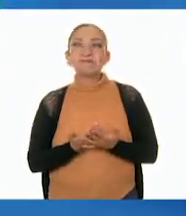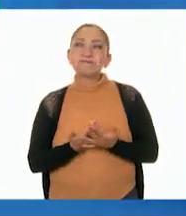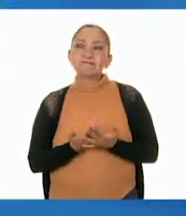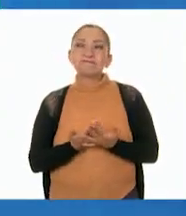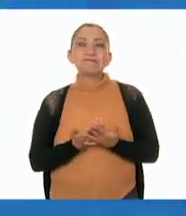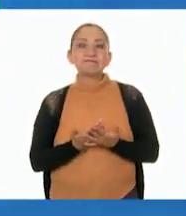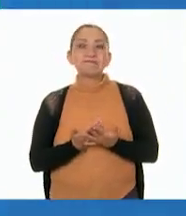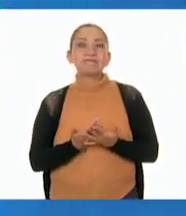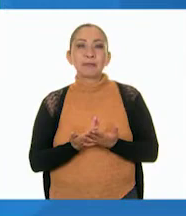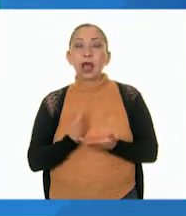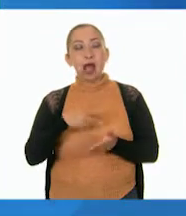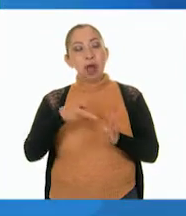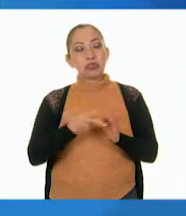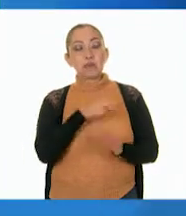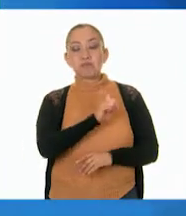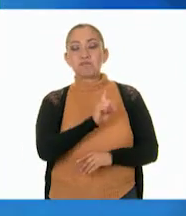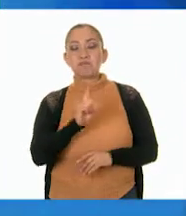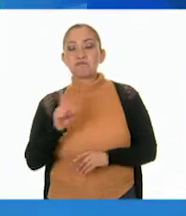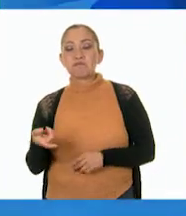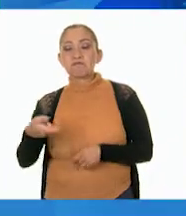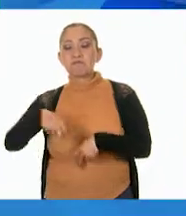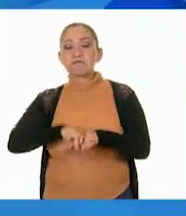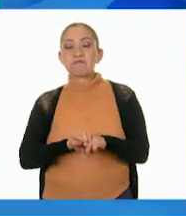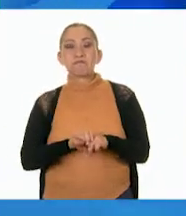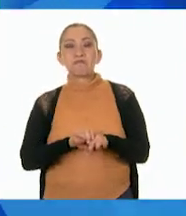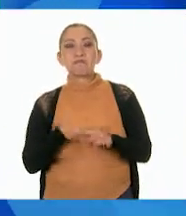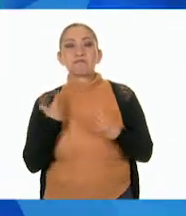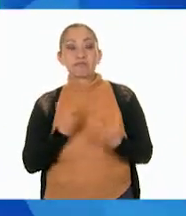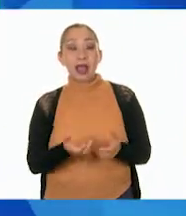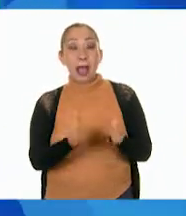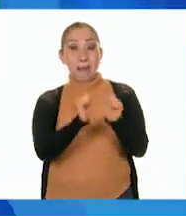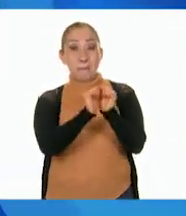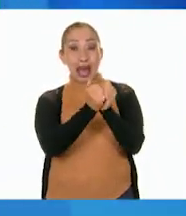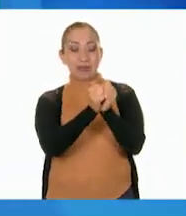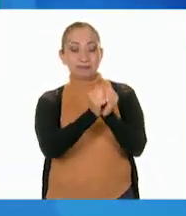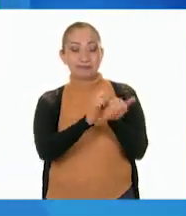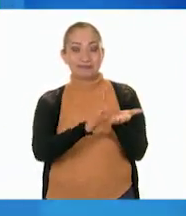Así que regresó a su lugar, volvió a tomar su pan,